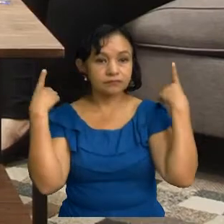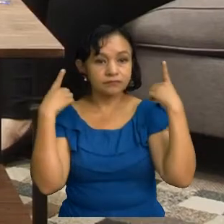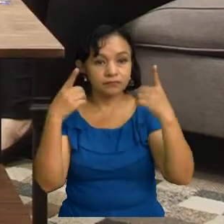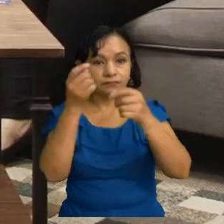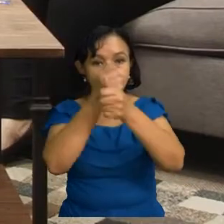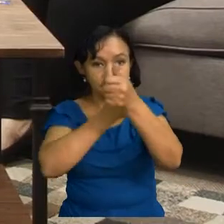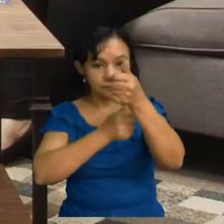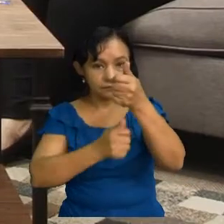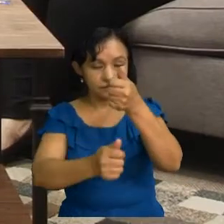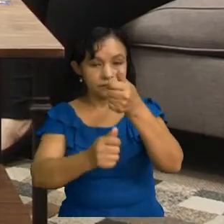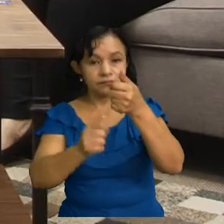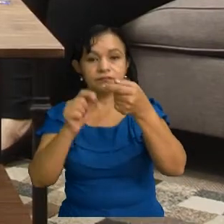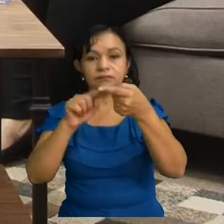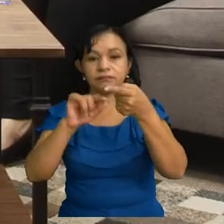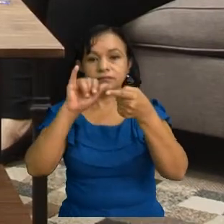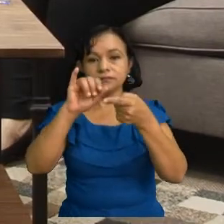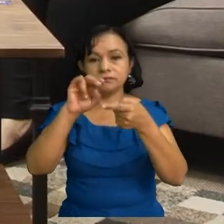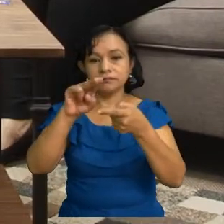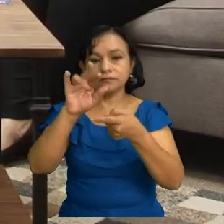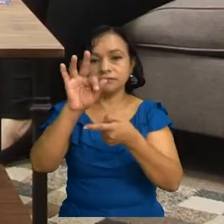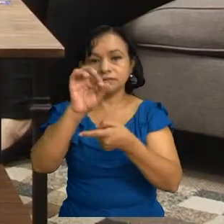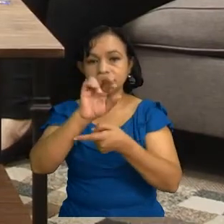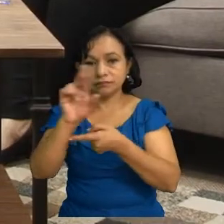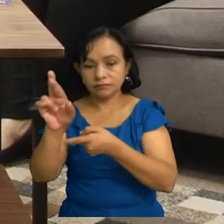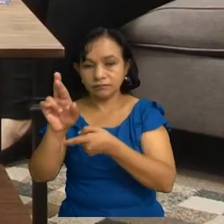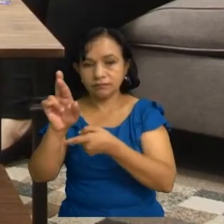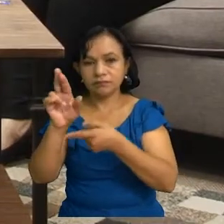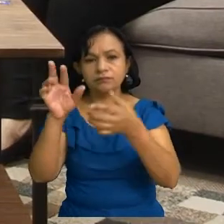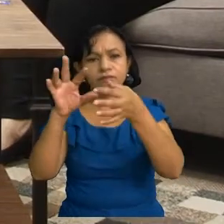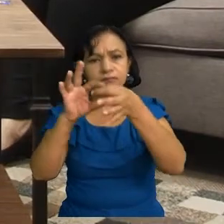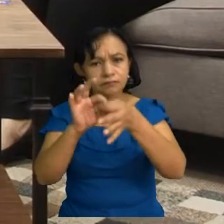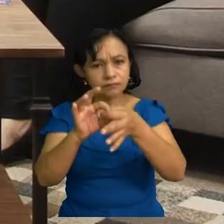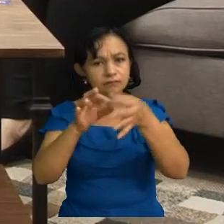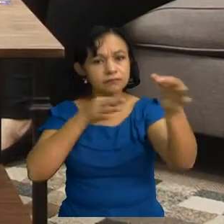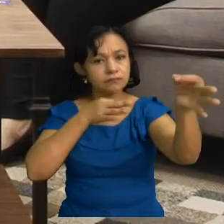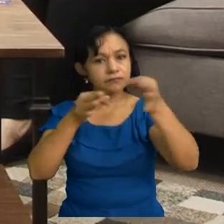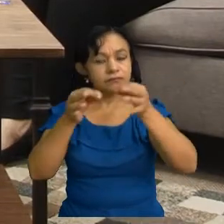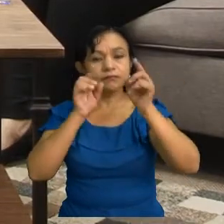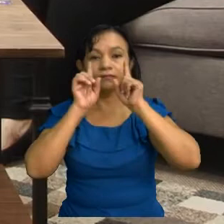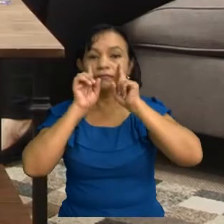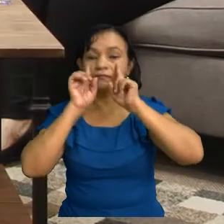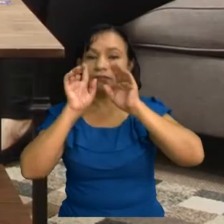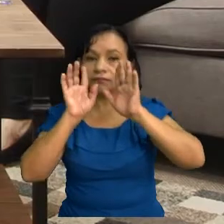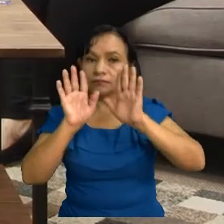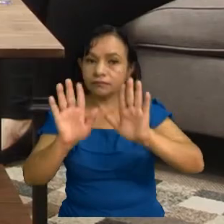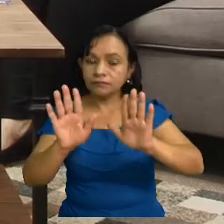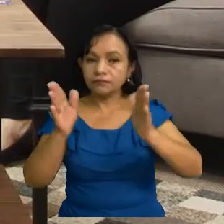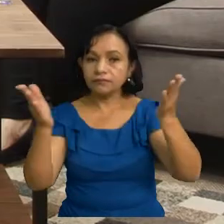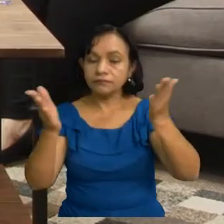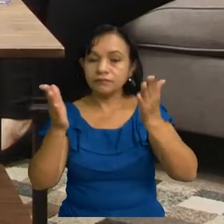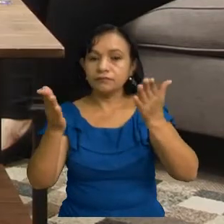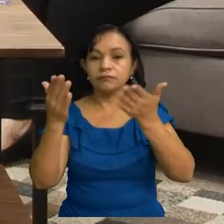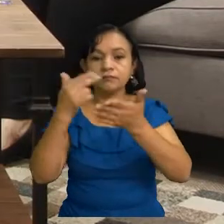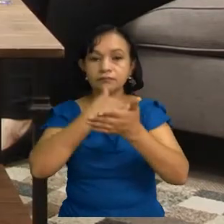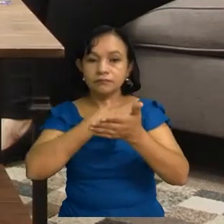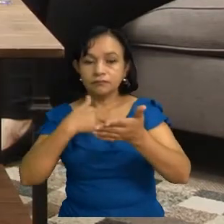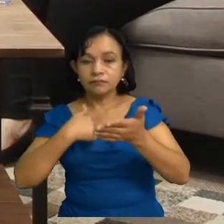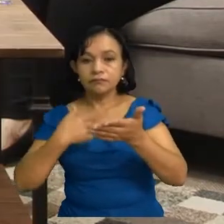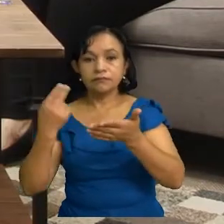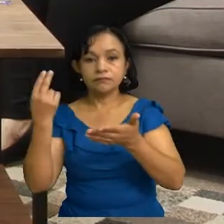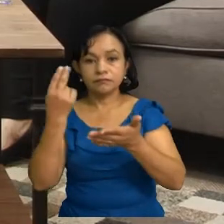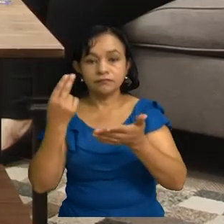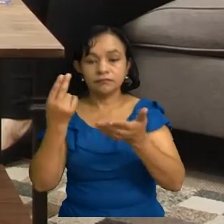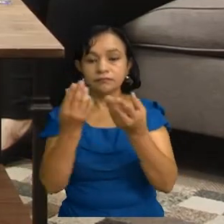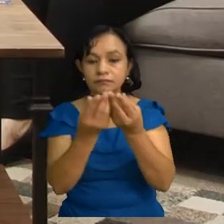ejes de trabajo emprendido por el gobierno de reconciliación y unidad nacional de cara a la preservación conservación y aprovechamiento de la